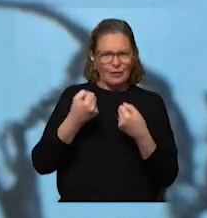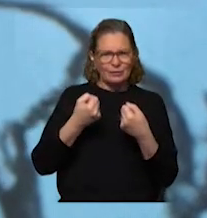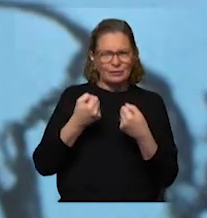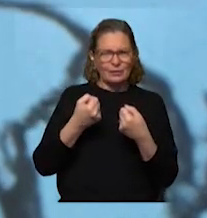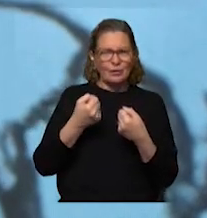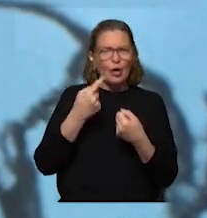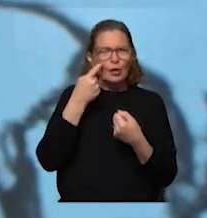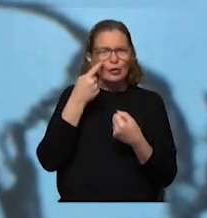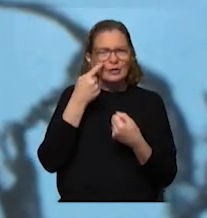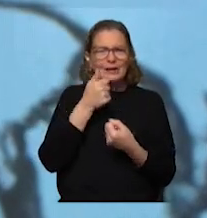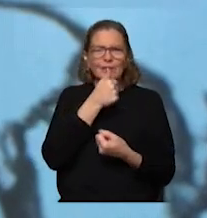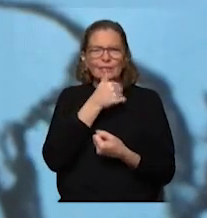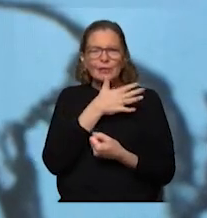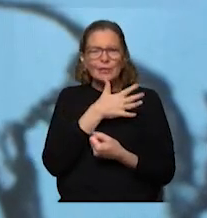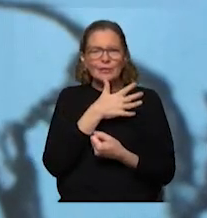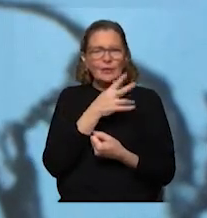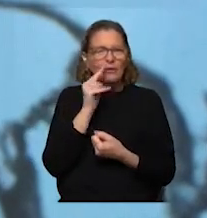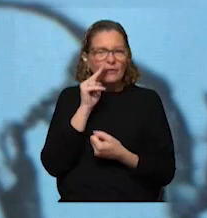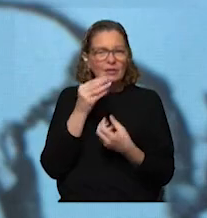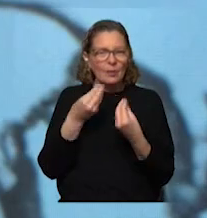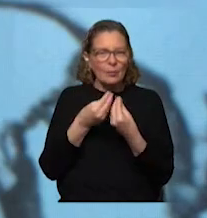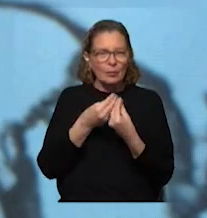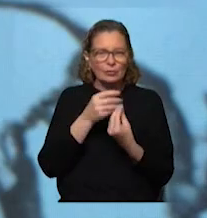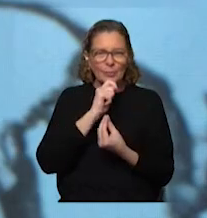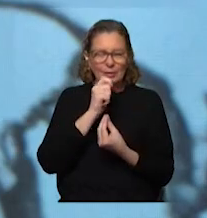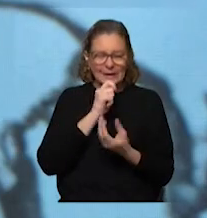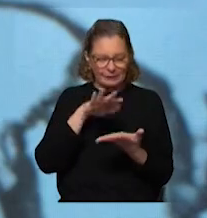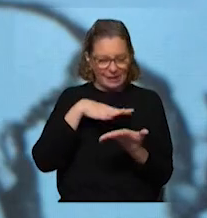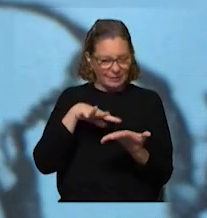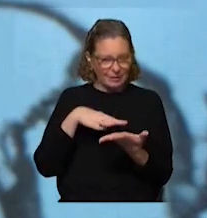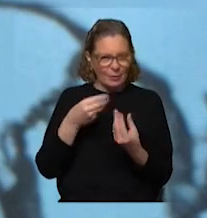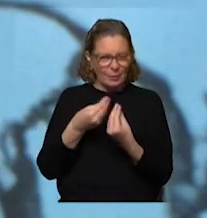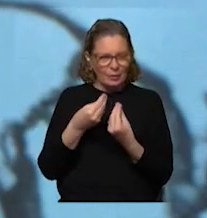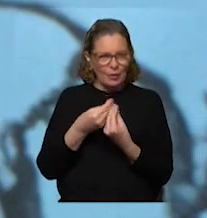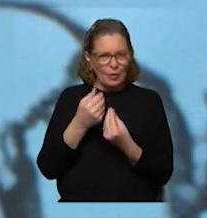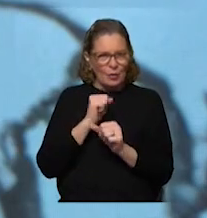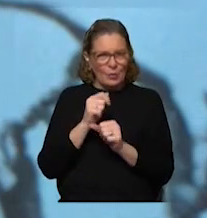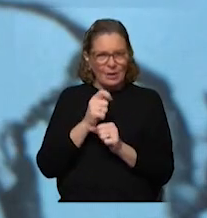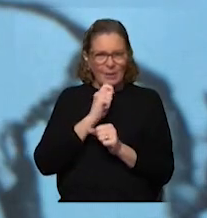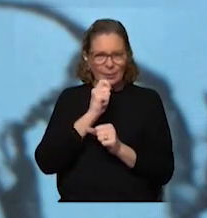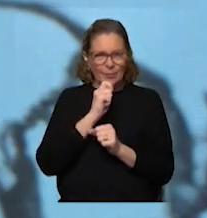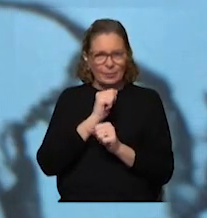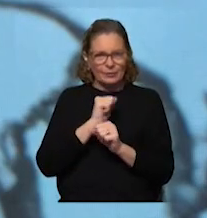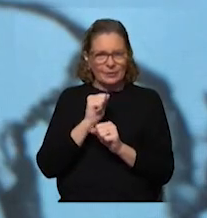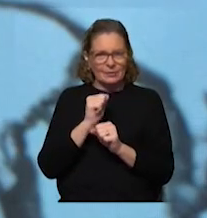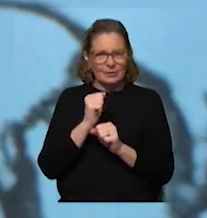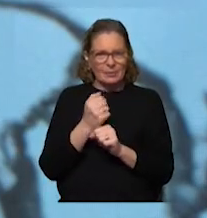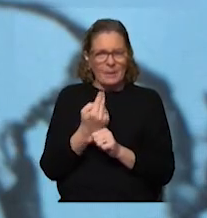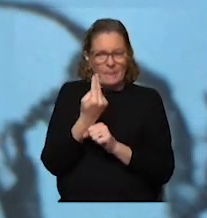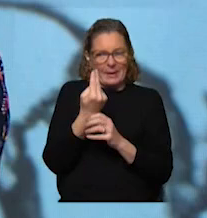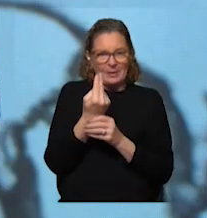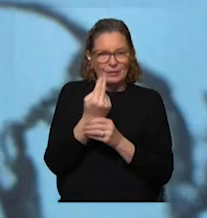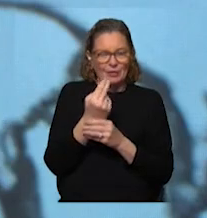velera Por supuesto conocía su historia y había visto muchas entrevistas o leído pero nunca había tenido la posibilidad de entrevistarla entonces también me permitió eso